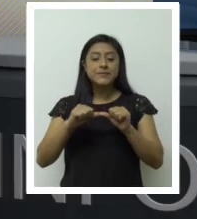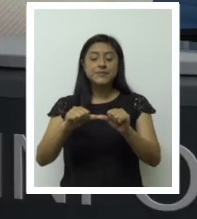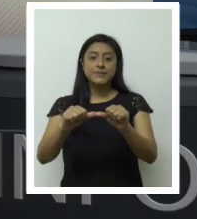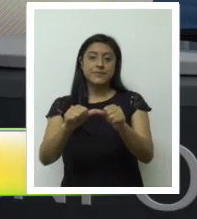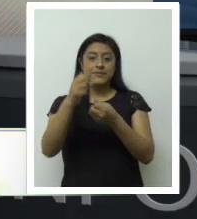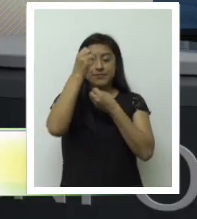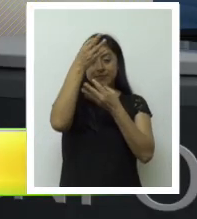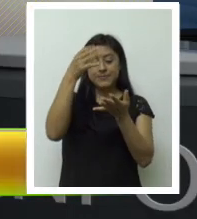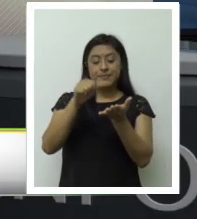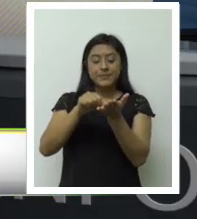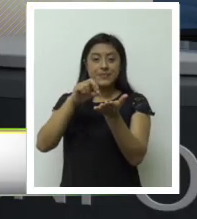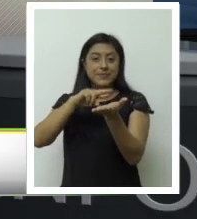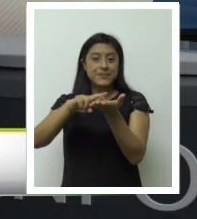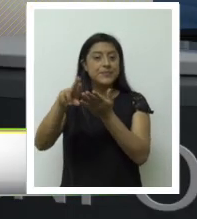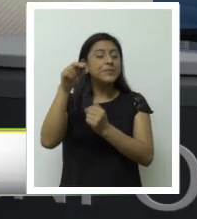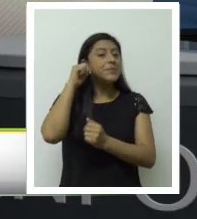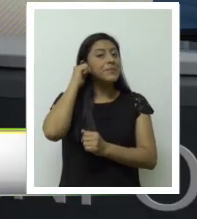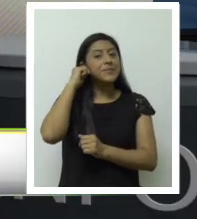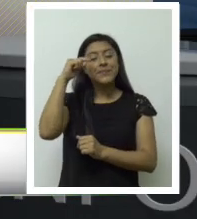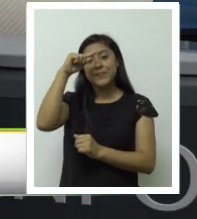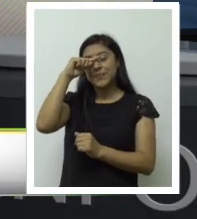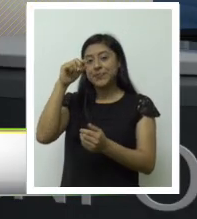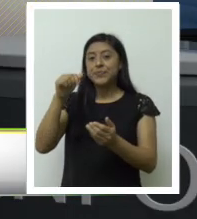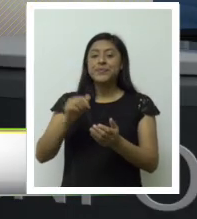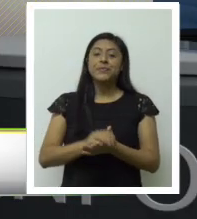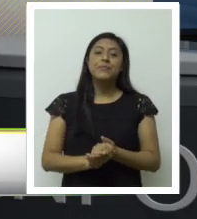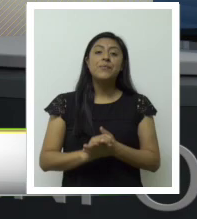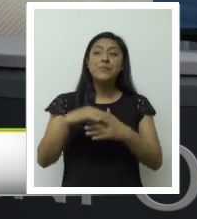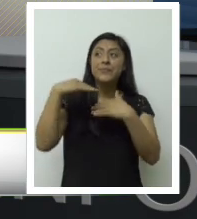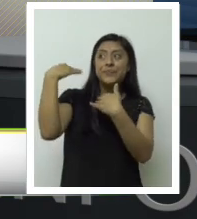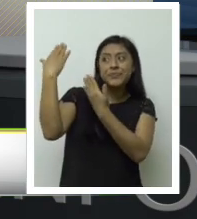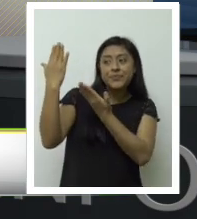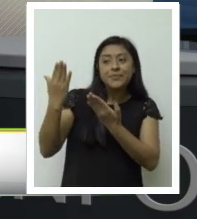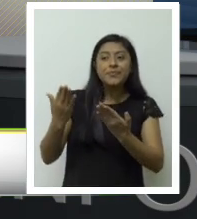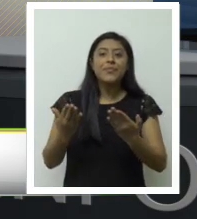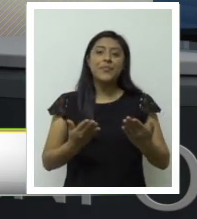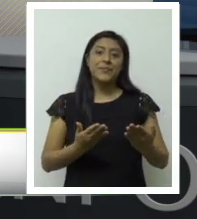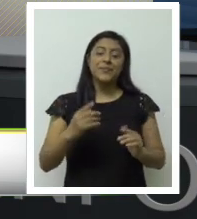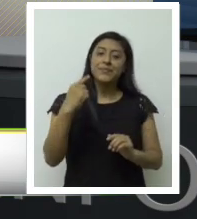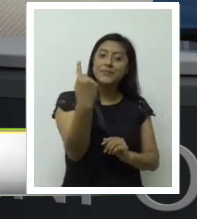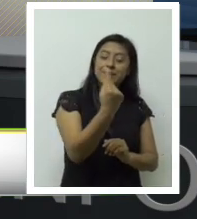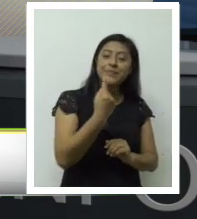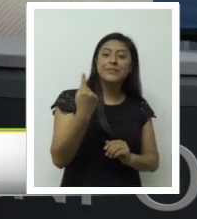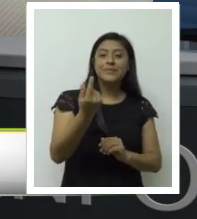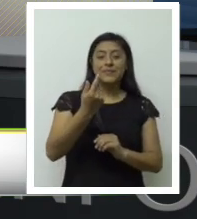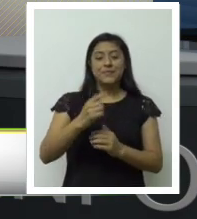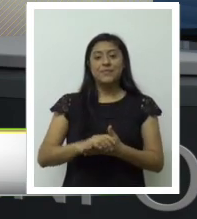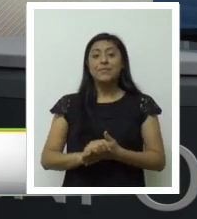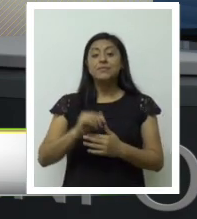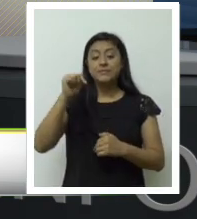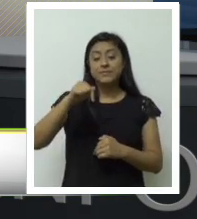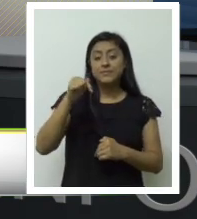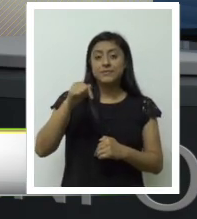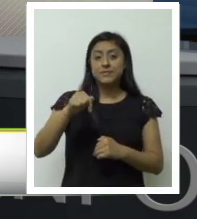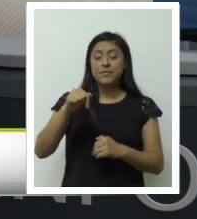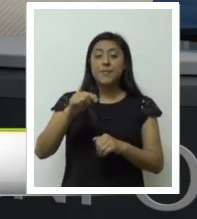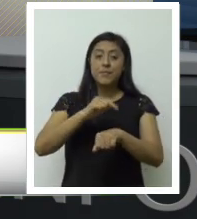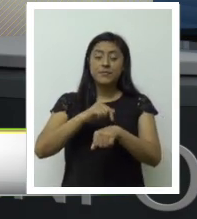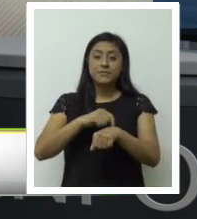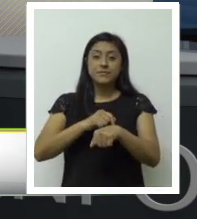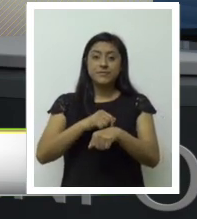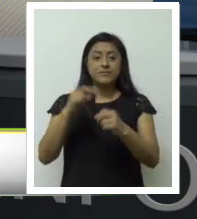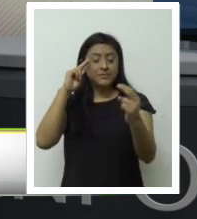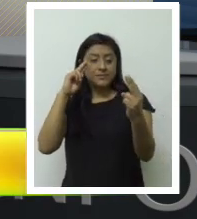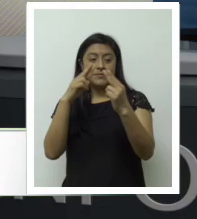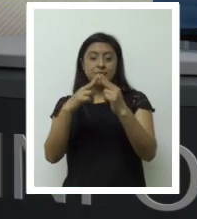gracias por acompañarnos en este noticiero del Registro Nacional de las Personas. Sean bienvenidos a InfoRenat GT. En